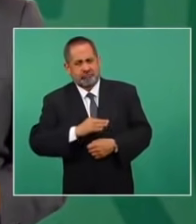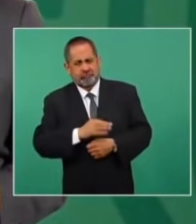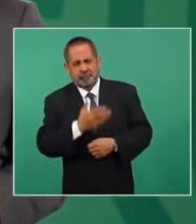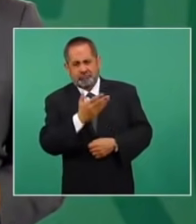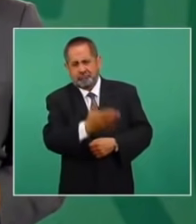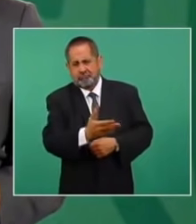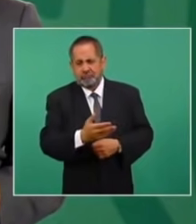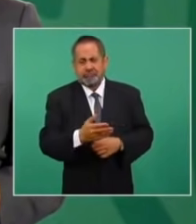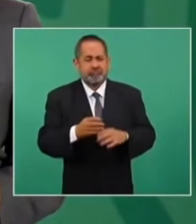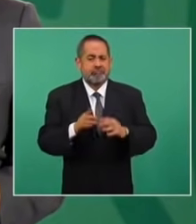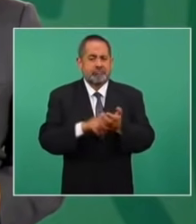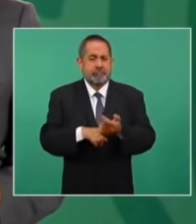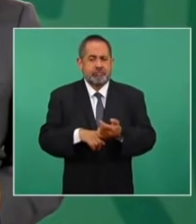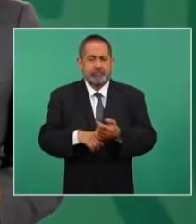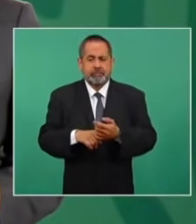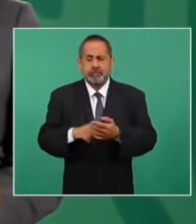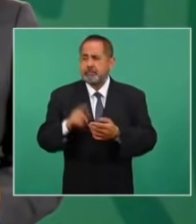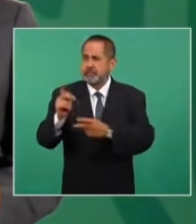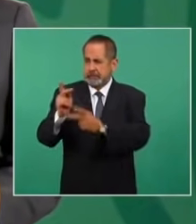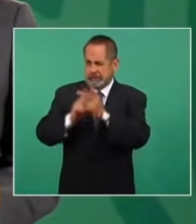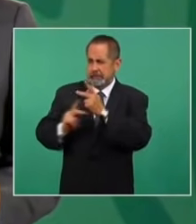nos han prestado objetos